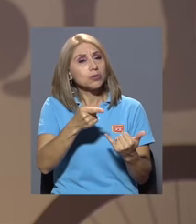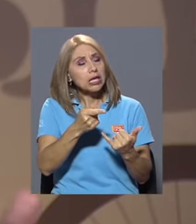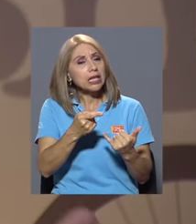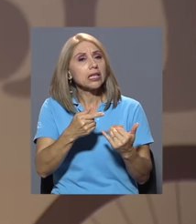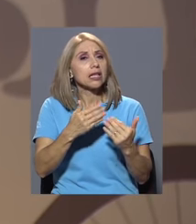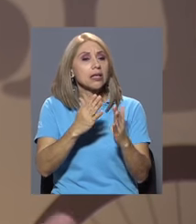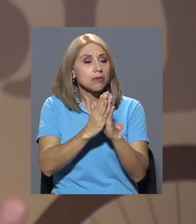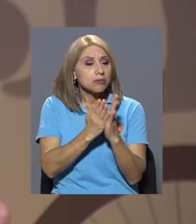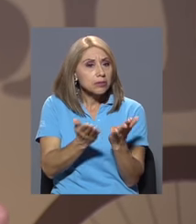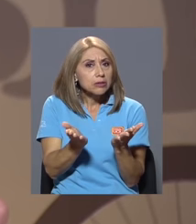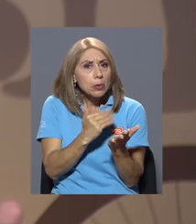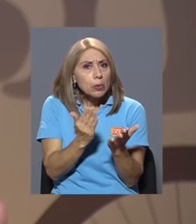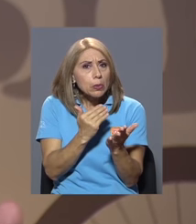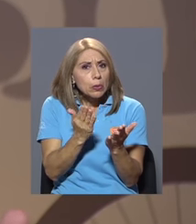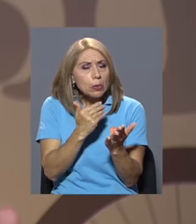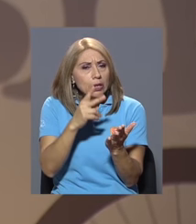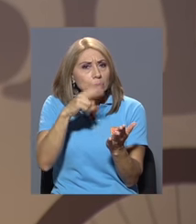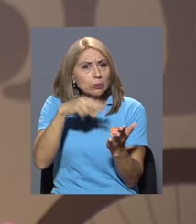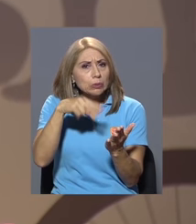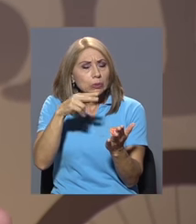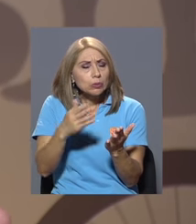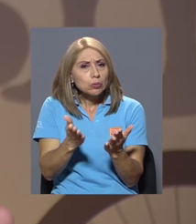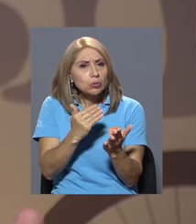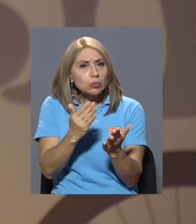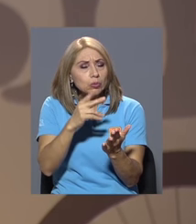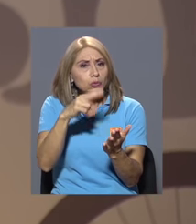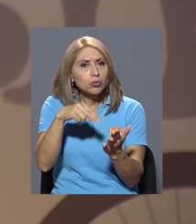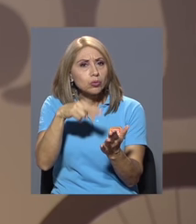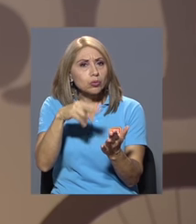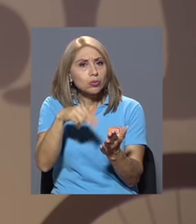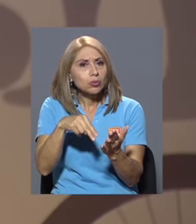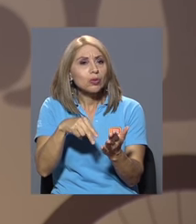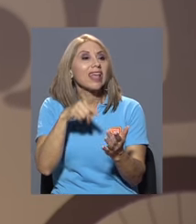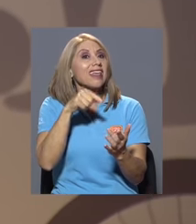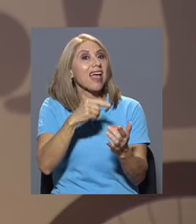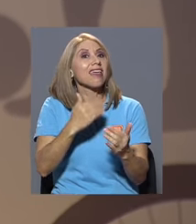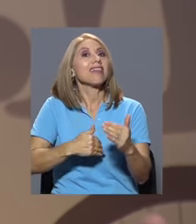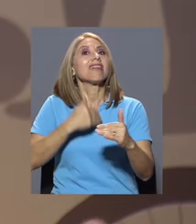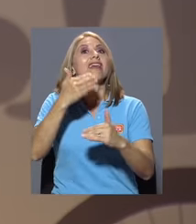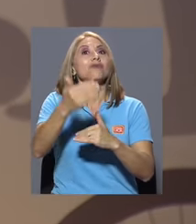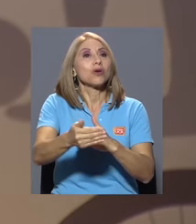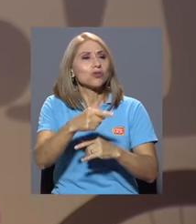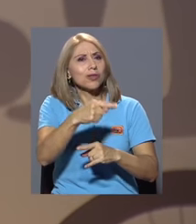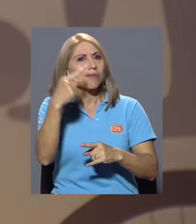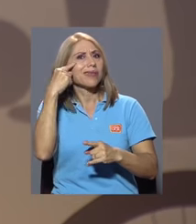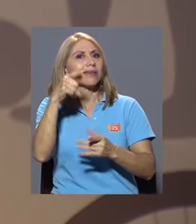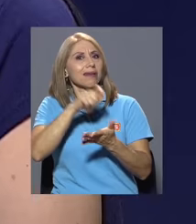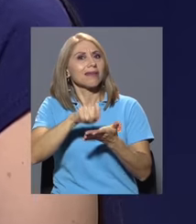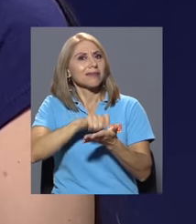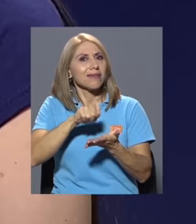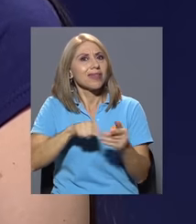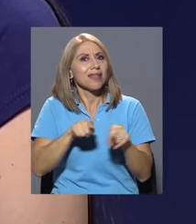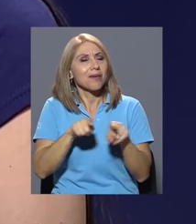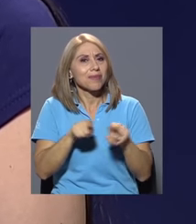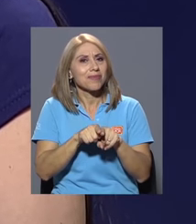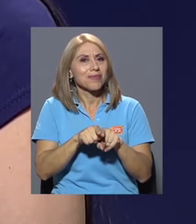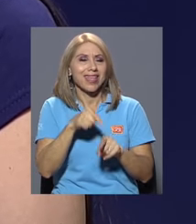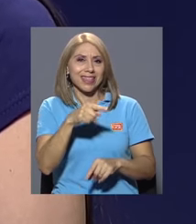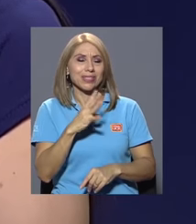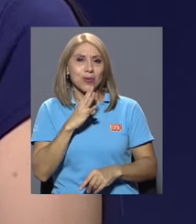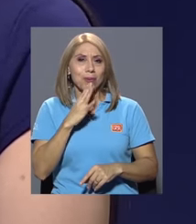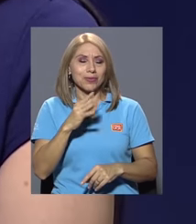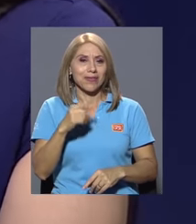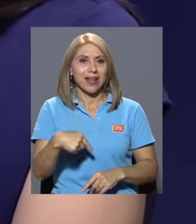leer vorazmente estas obras, y cómo pasas de ahí a decir, yo también quiero escribir esto. Y de eso vamos a hablar en